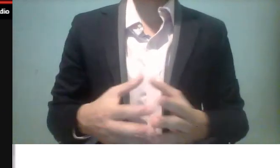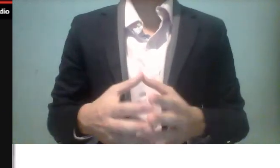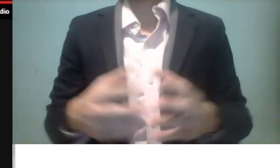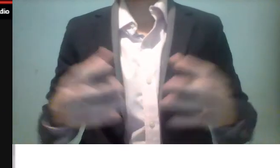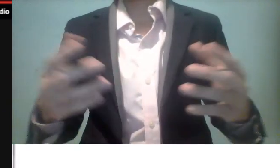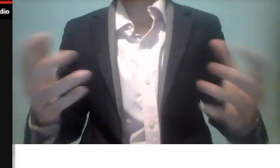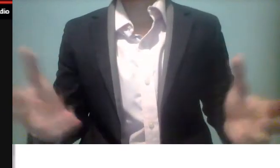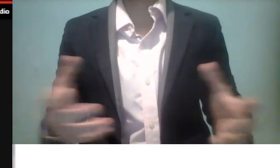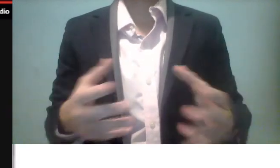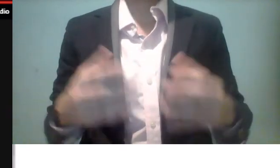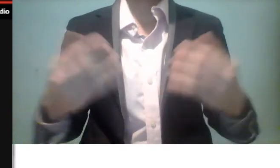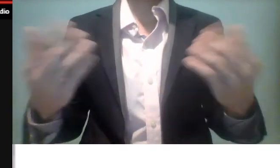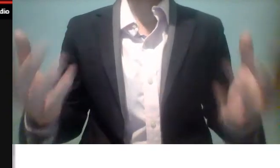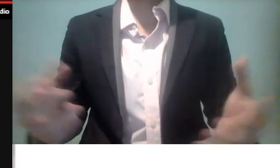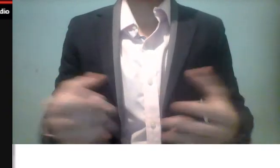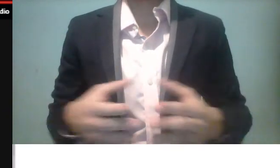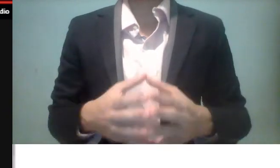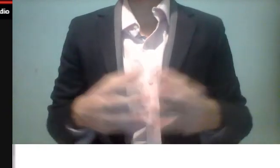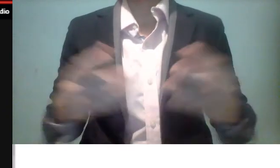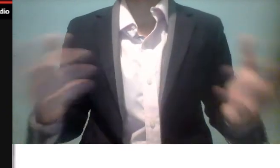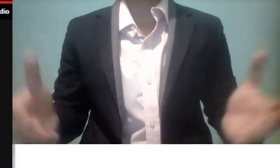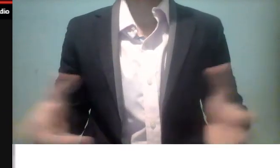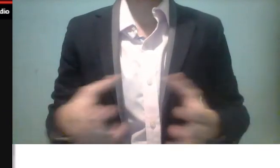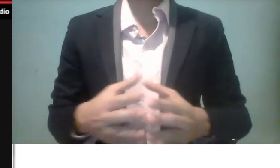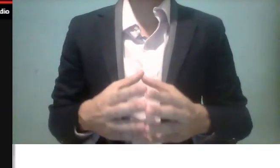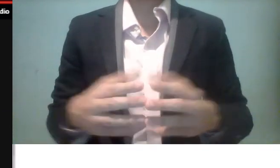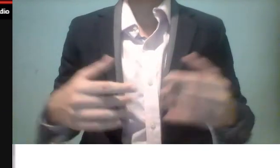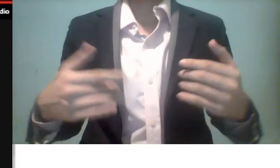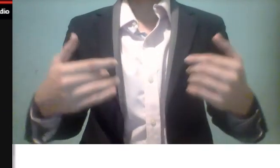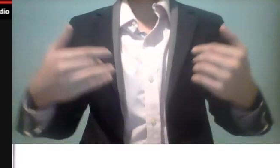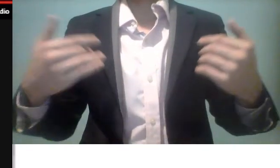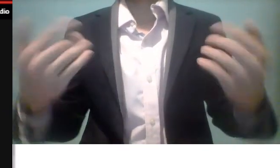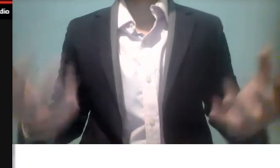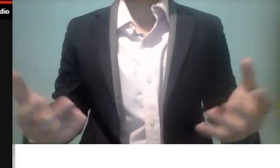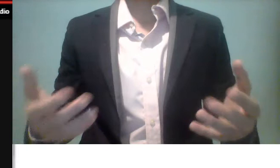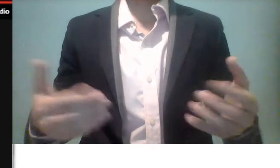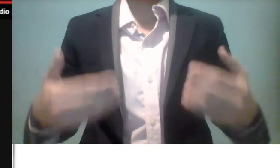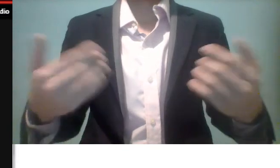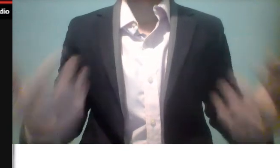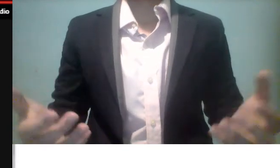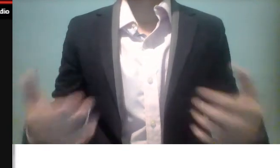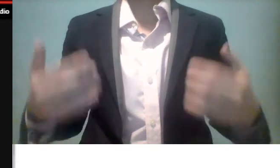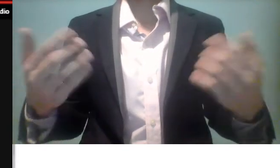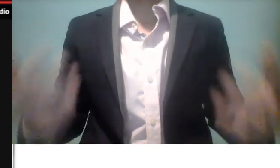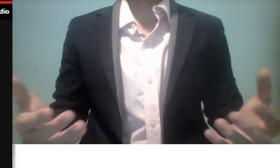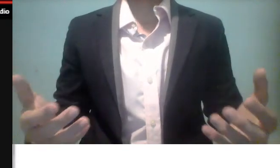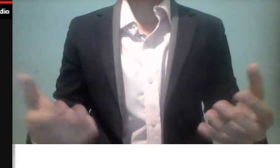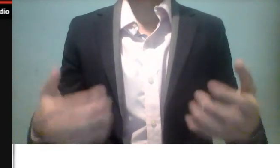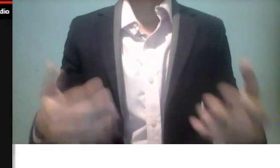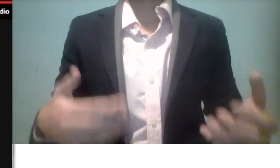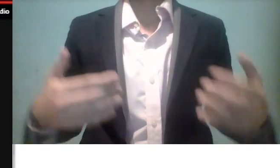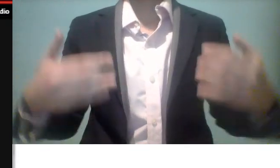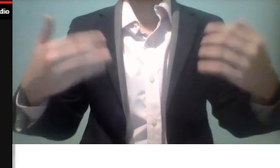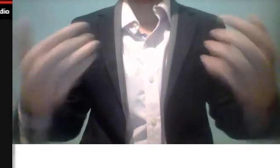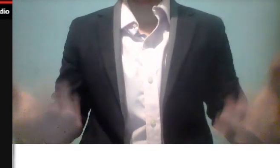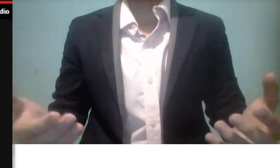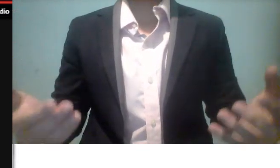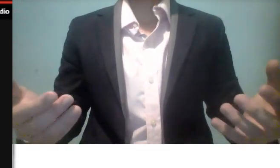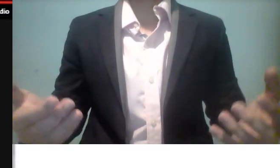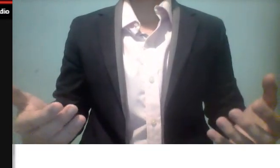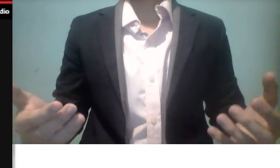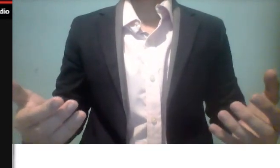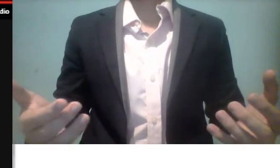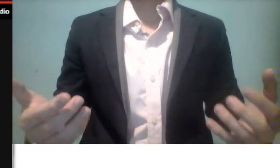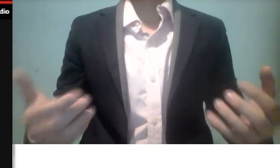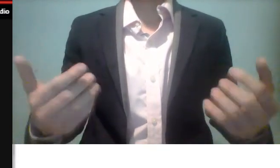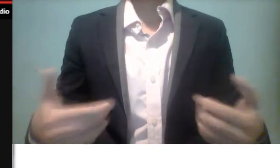nada le llegaron un buen de contratos, luego se hicieron ricos y es de cosas que en la vida real no llegan a ocurrir pero que bueno, con base al